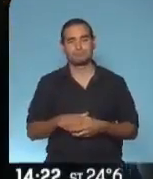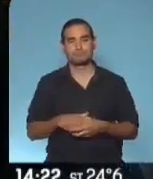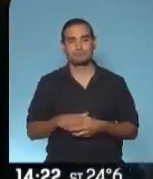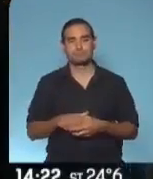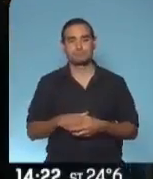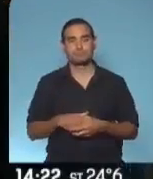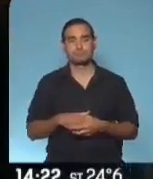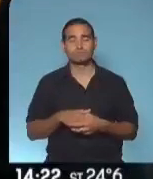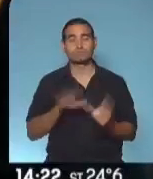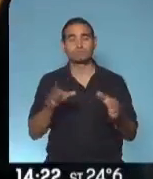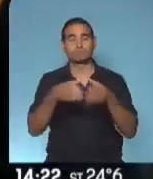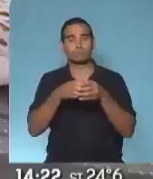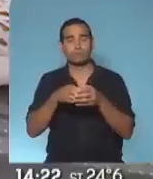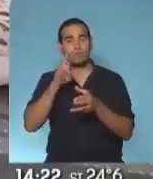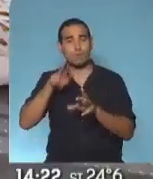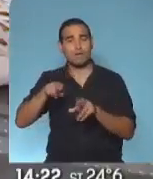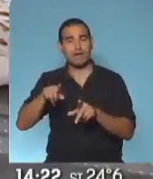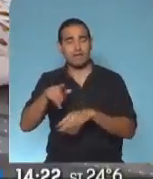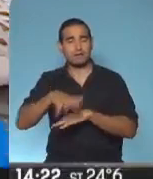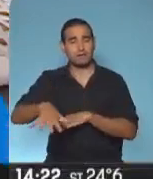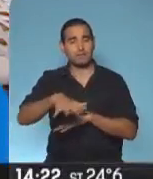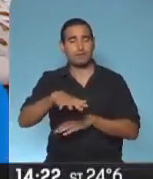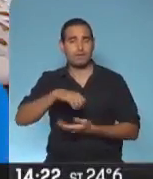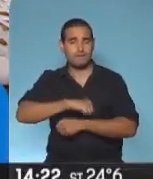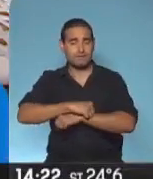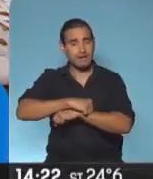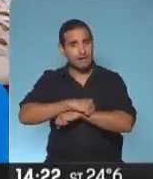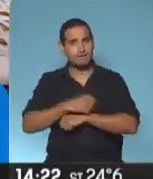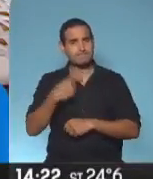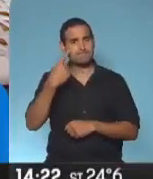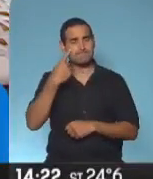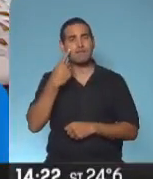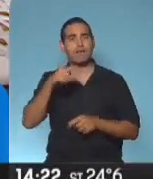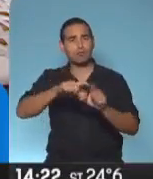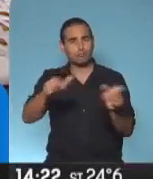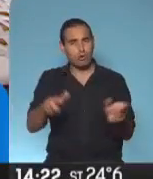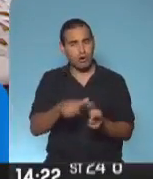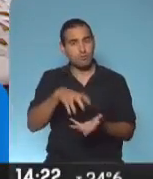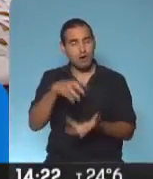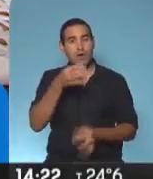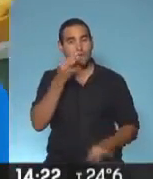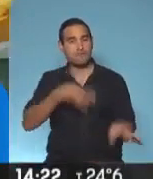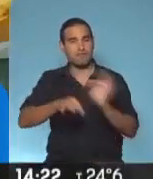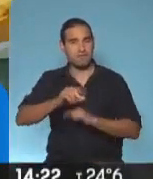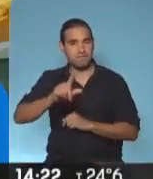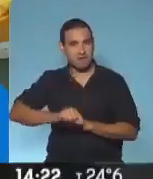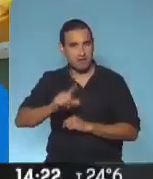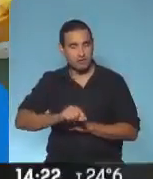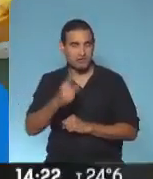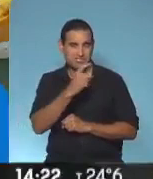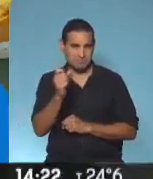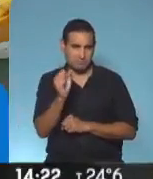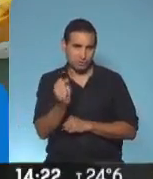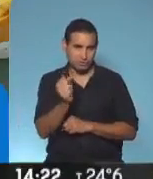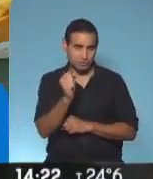El Centro de Panaderos de Avellaneda decidió vender la rosca de Pascua a precio de costo, 100